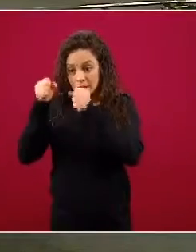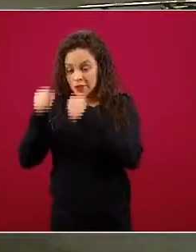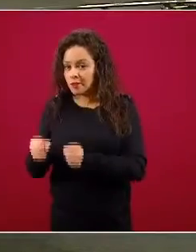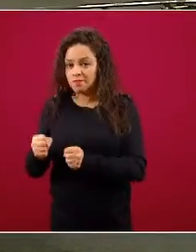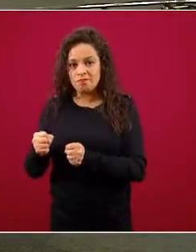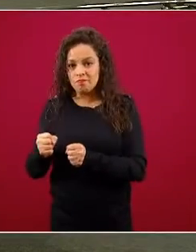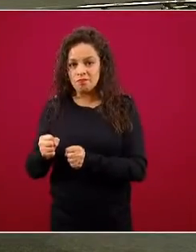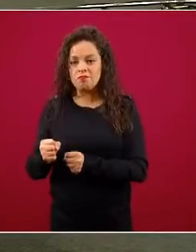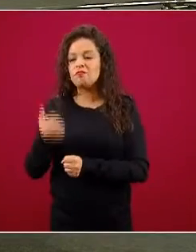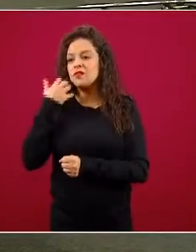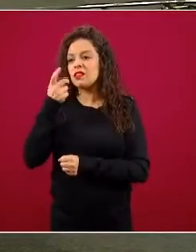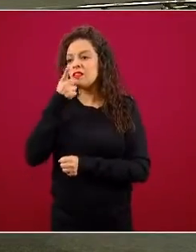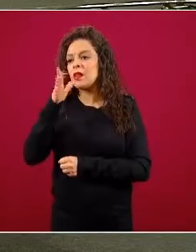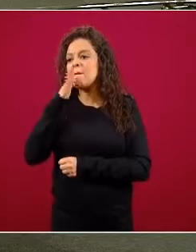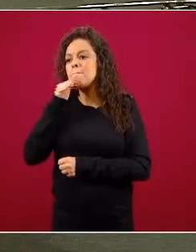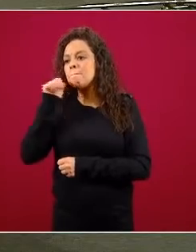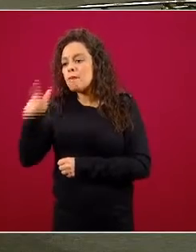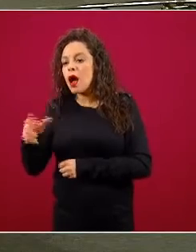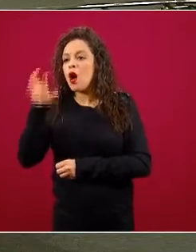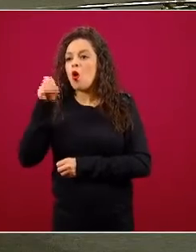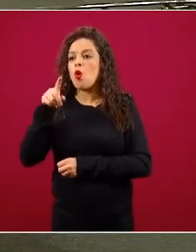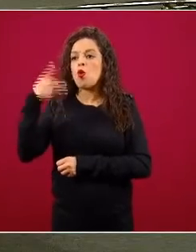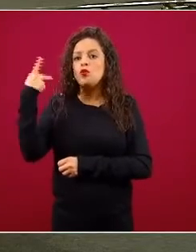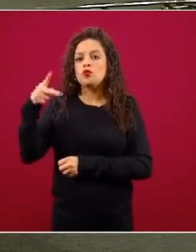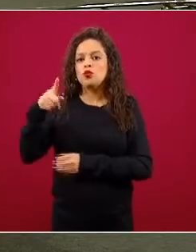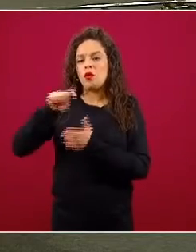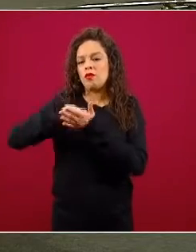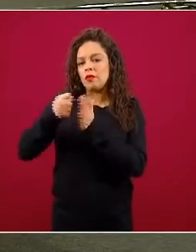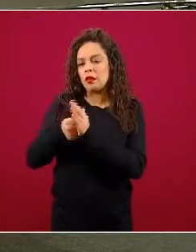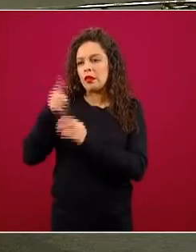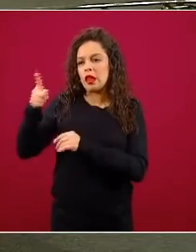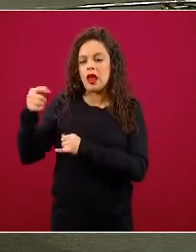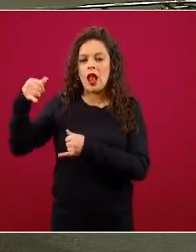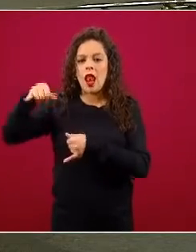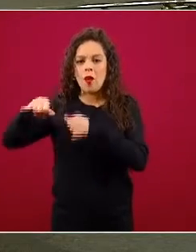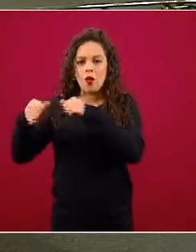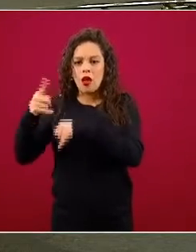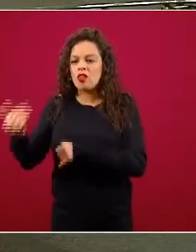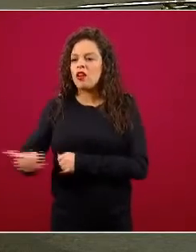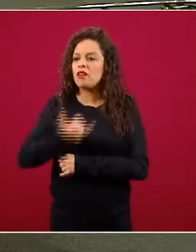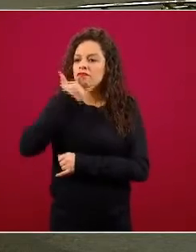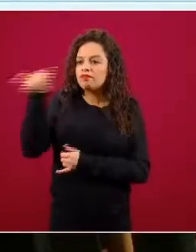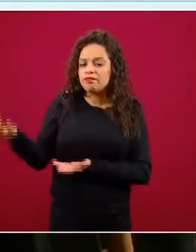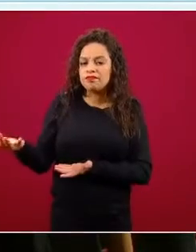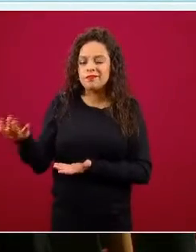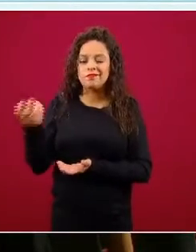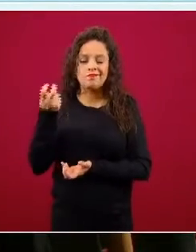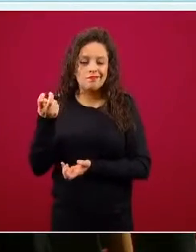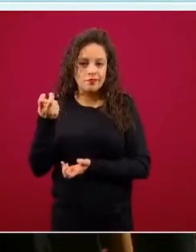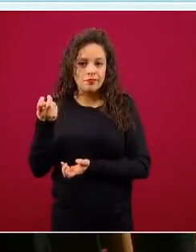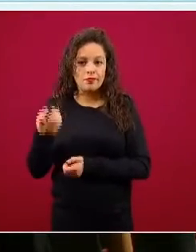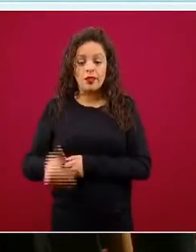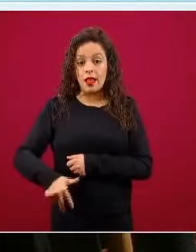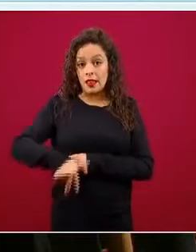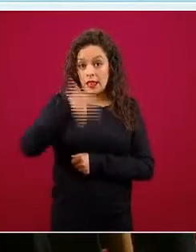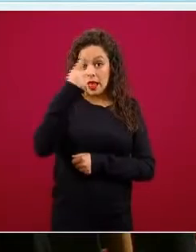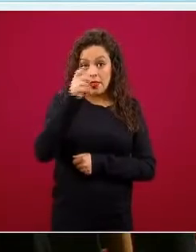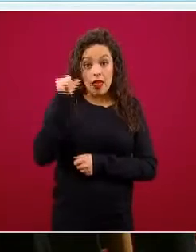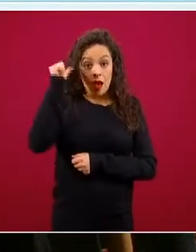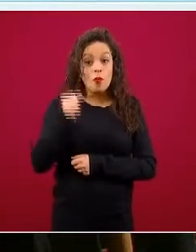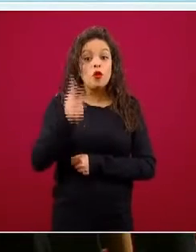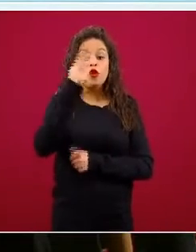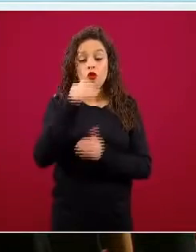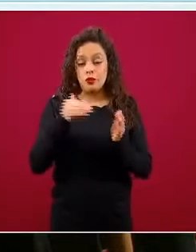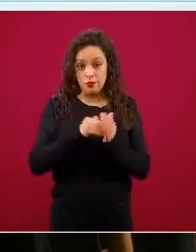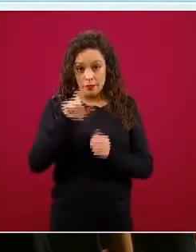en mal estado, la técnica de laboratorio se corrompió, etc. 13 de abril 2020. Y desde